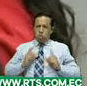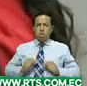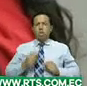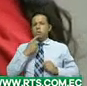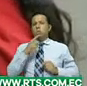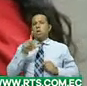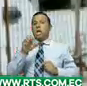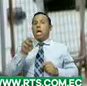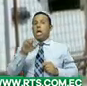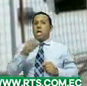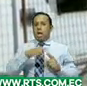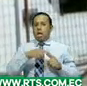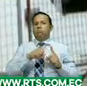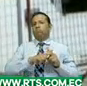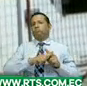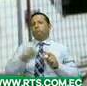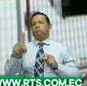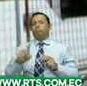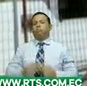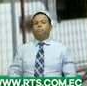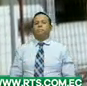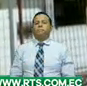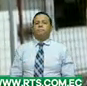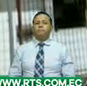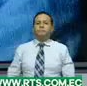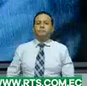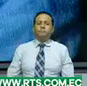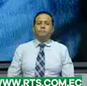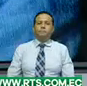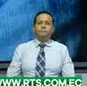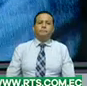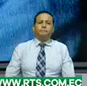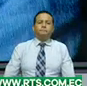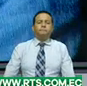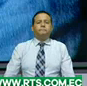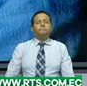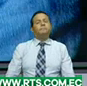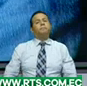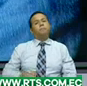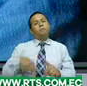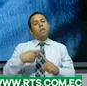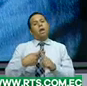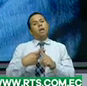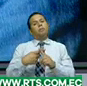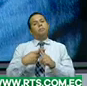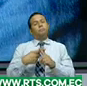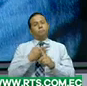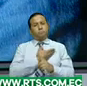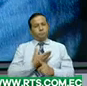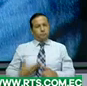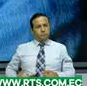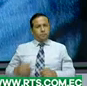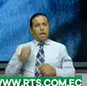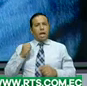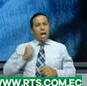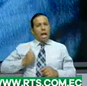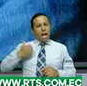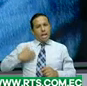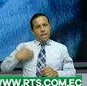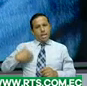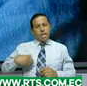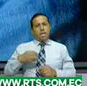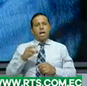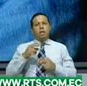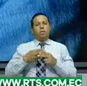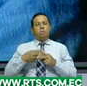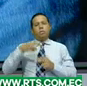prófugo. En Quito informó Adriana Rojas. El expresidente argentino Carlos Menem falleció este 14 de febrero